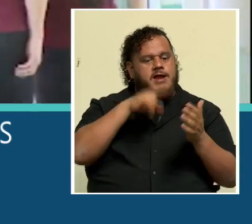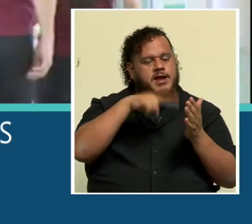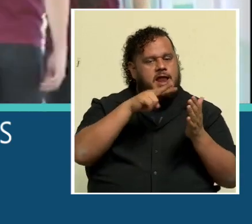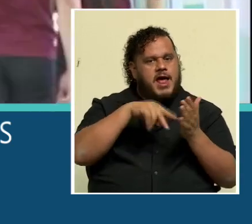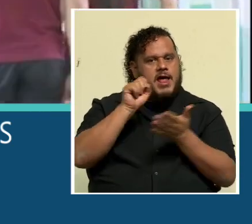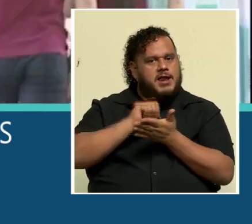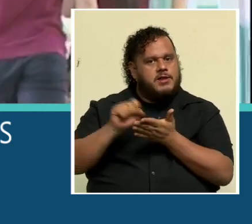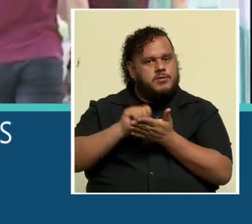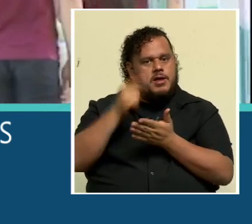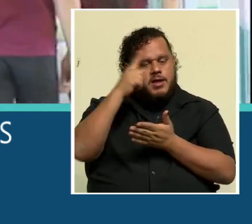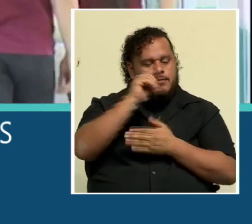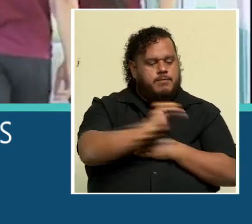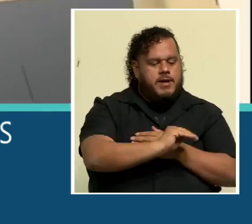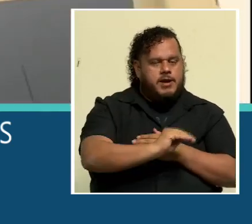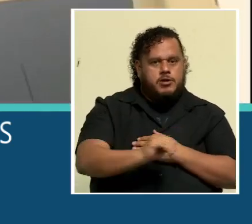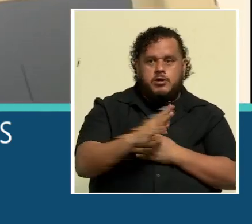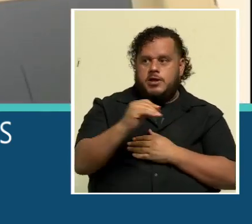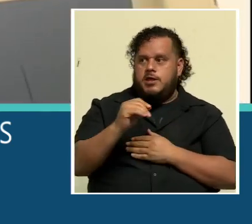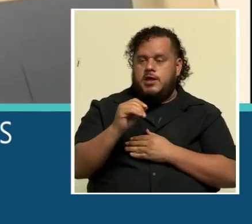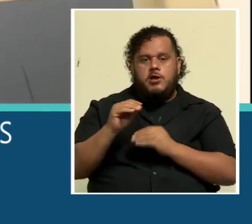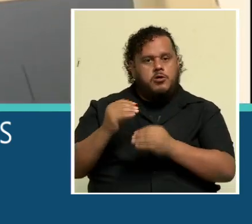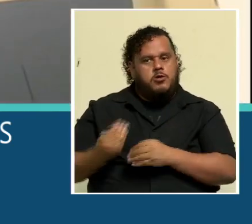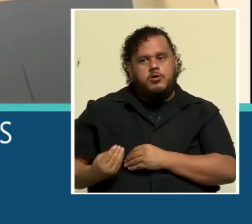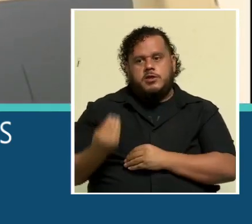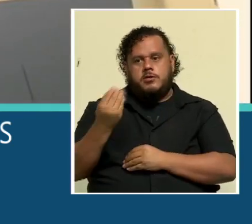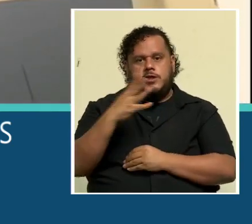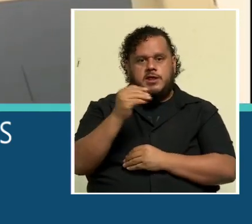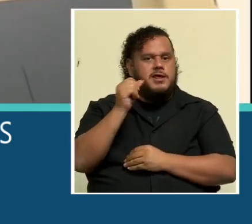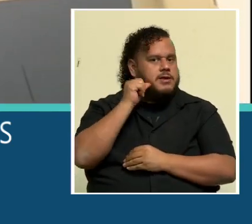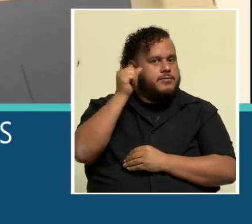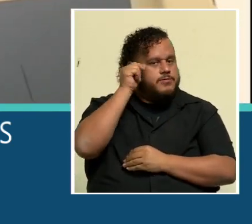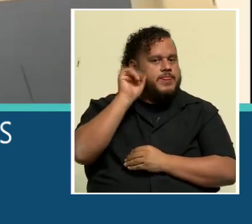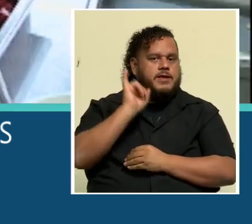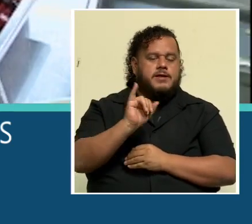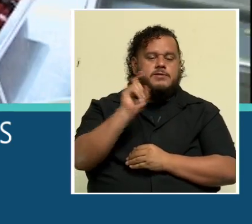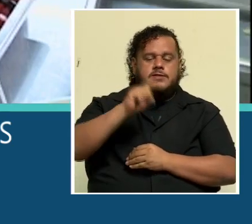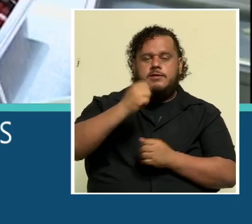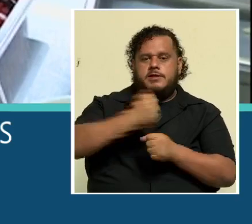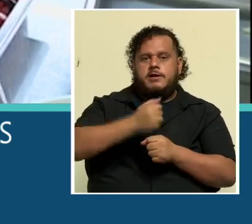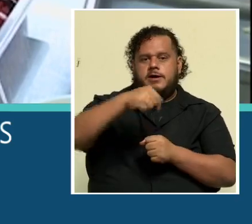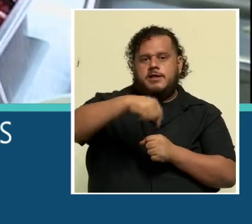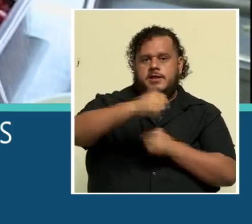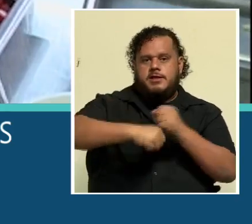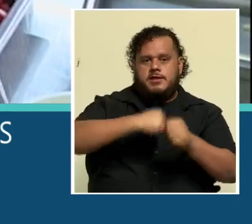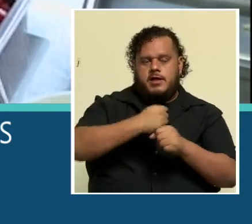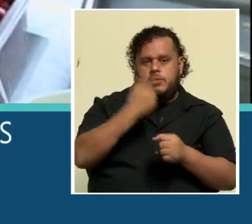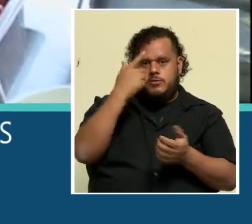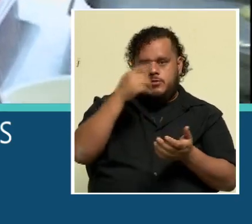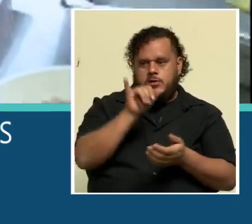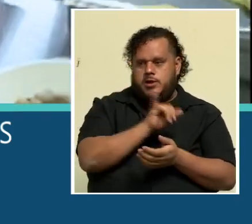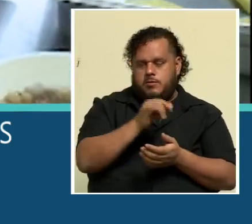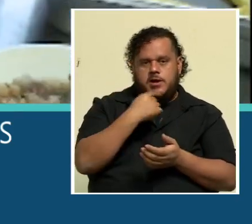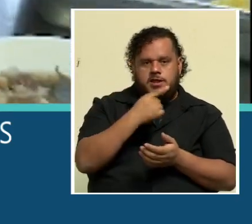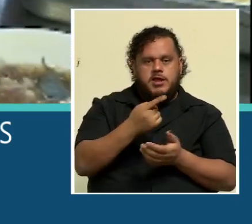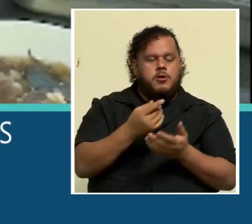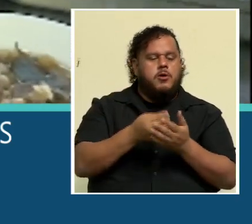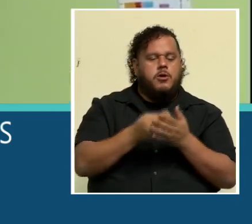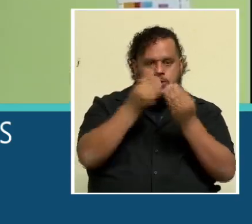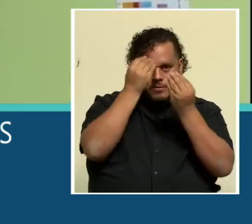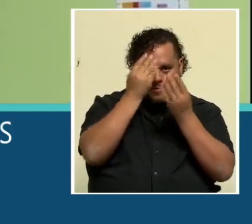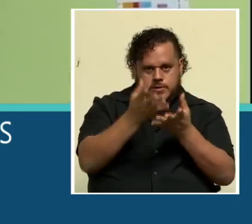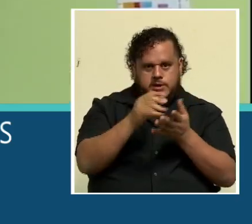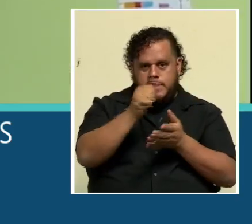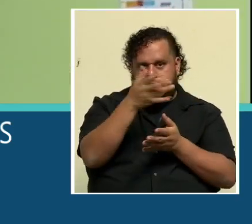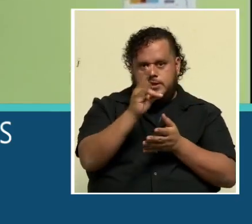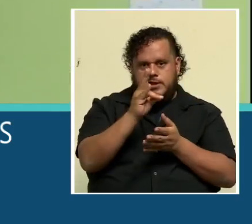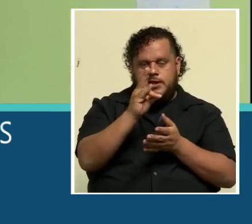los niños como para los adolescentes y adultos y que esto debe trabajarse este mismo año. Asimismo, informaron que a partir del 17 de